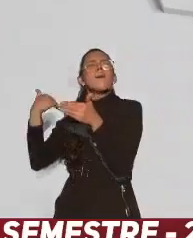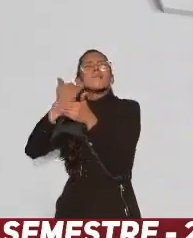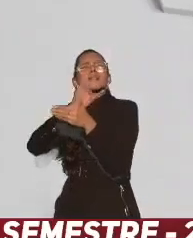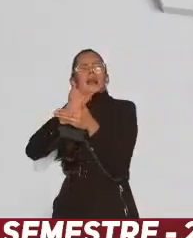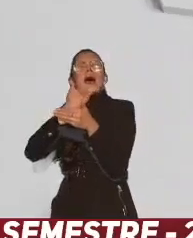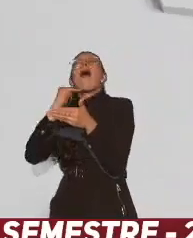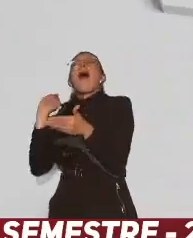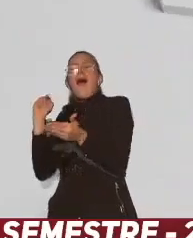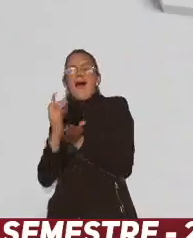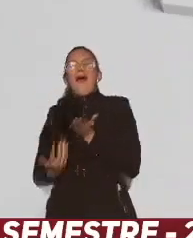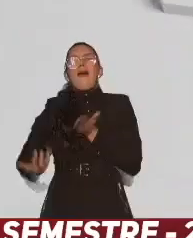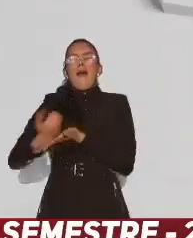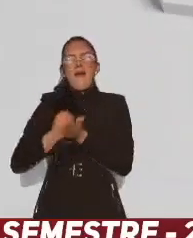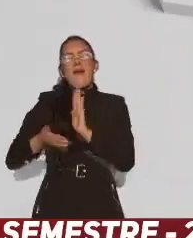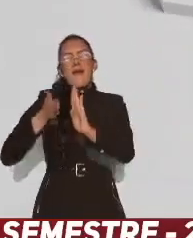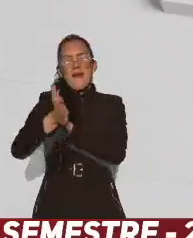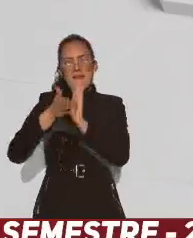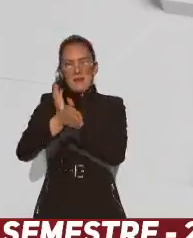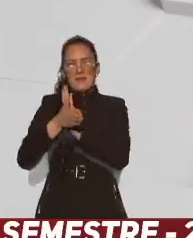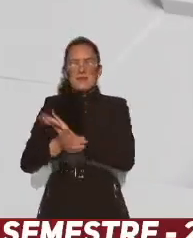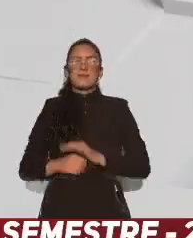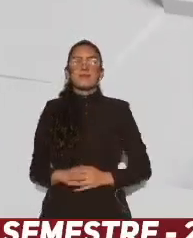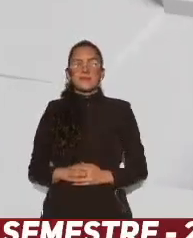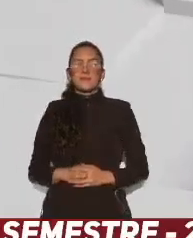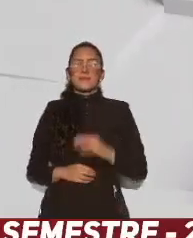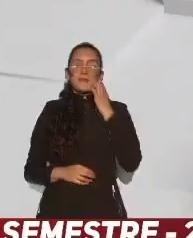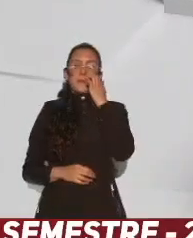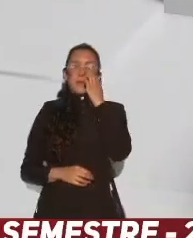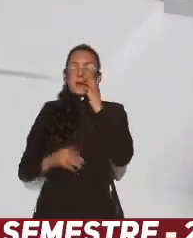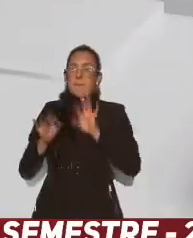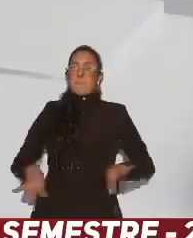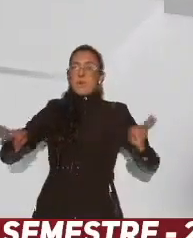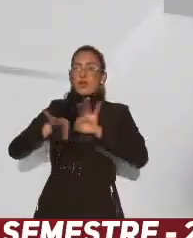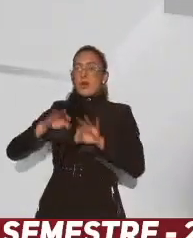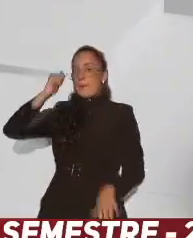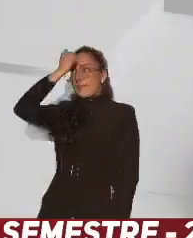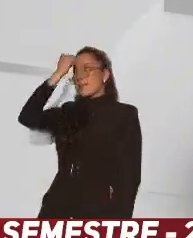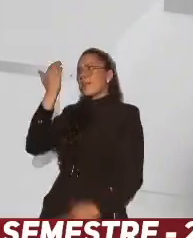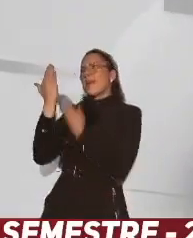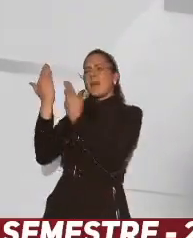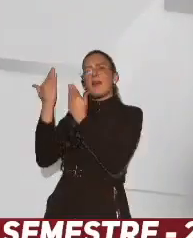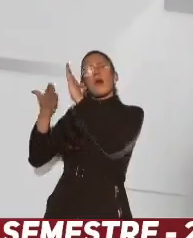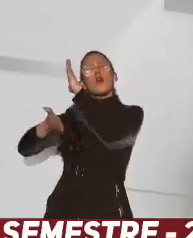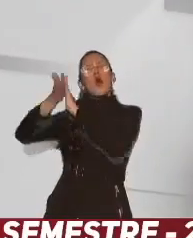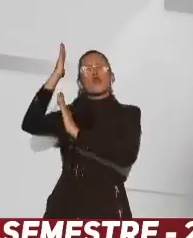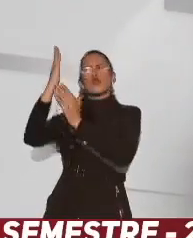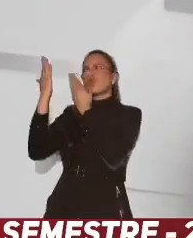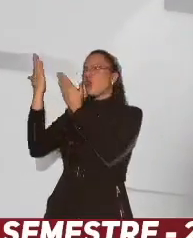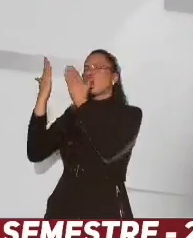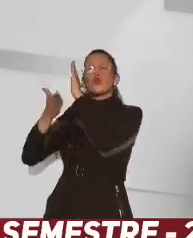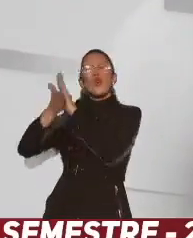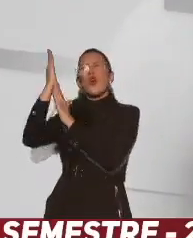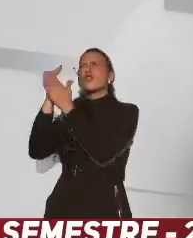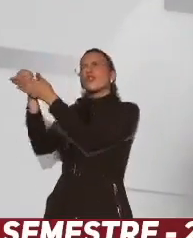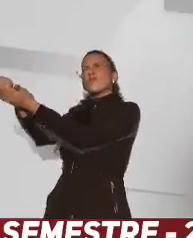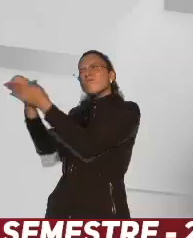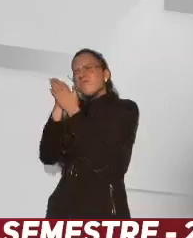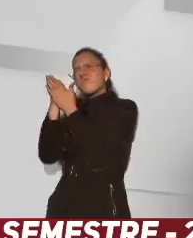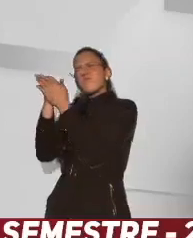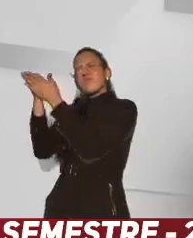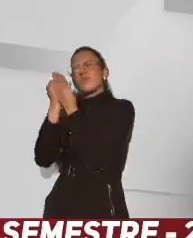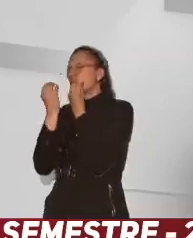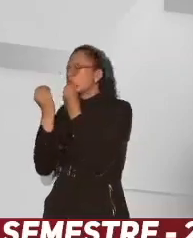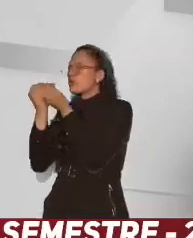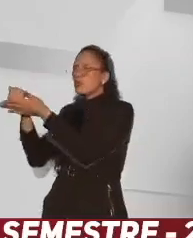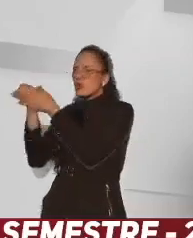sus responsabilidades. A Dios le pedimos mucho para que le dé fortaleza